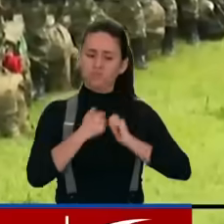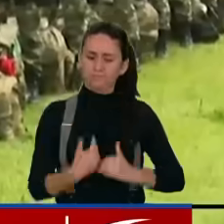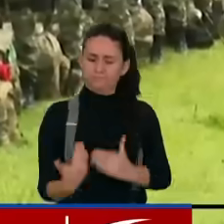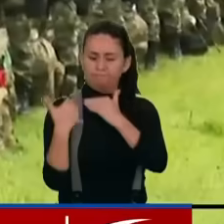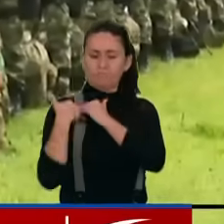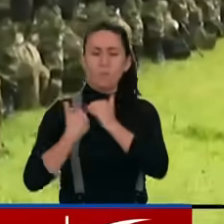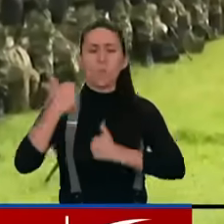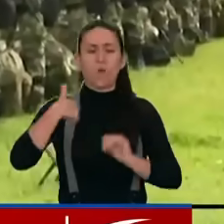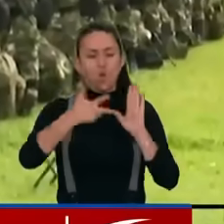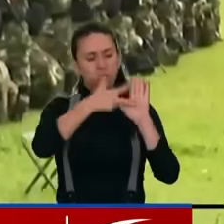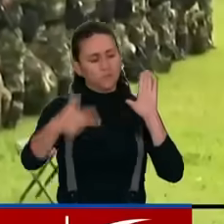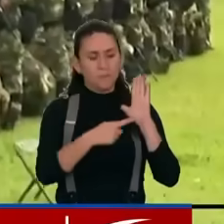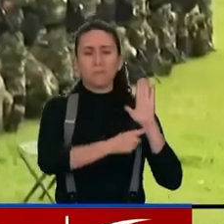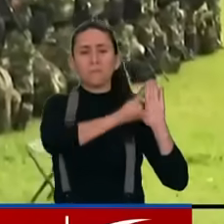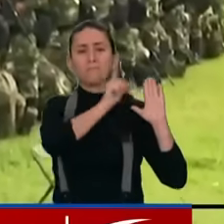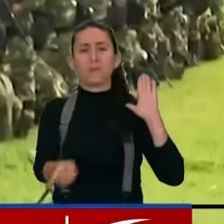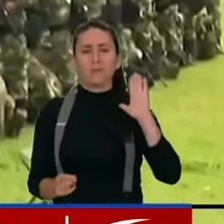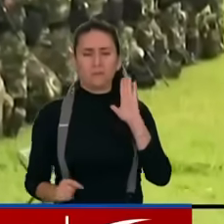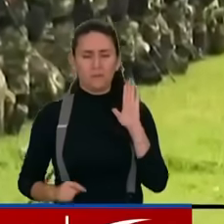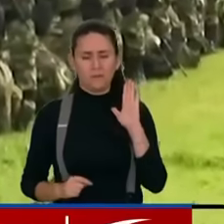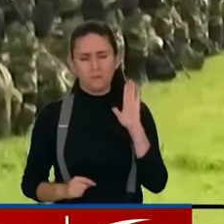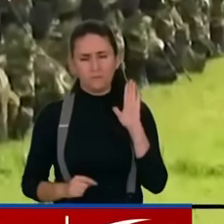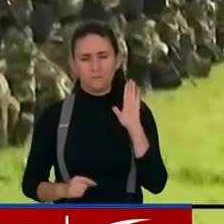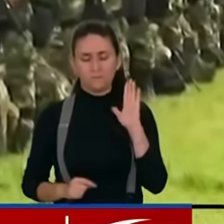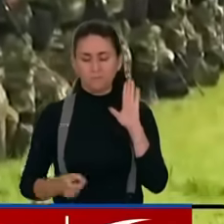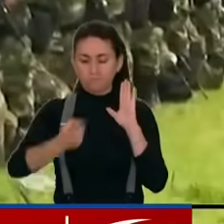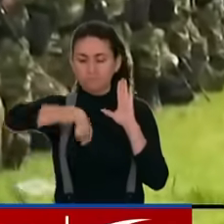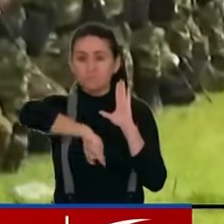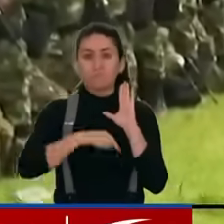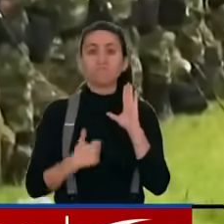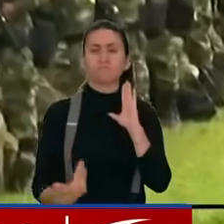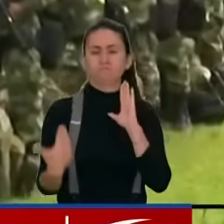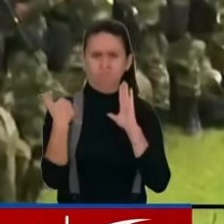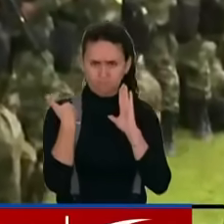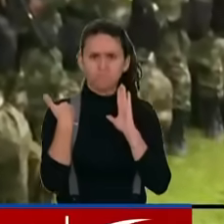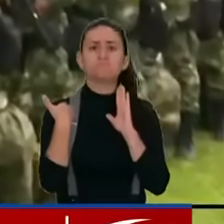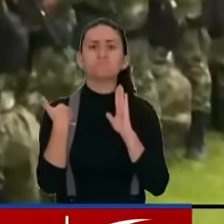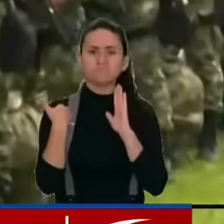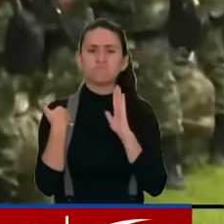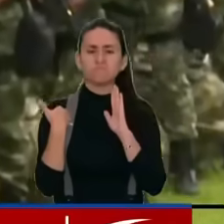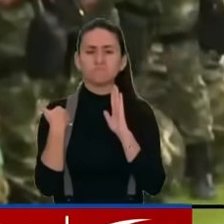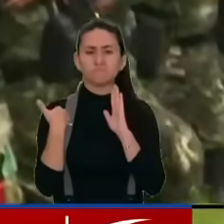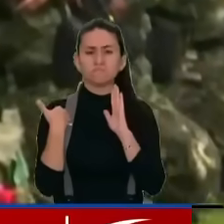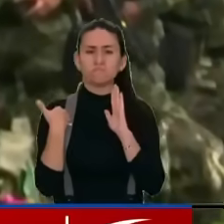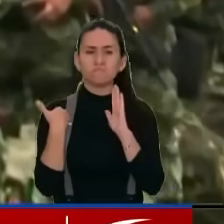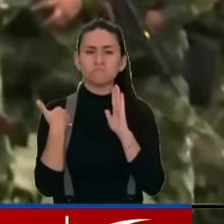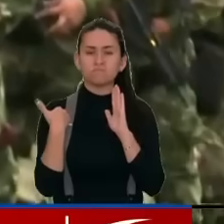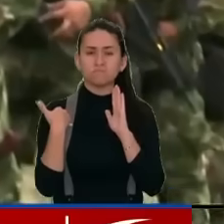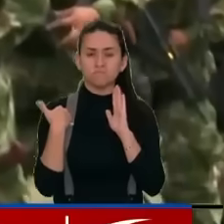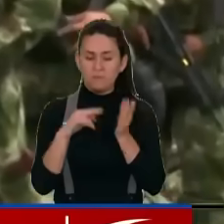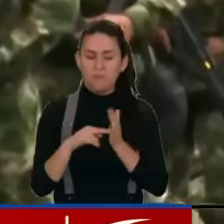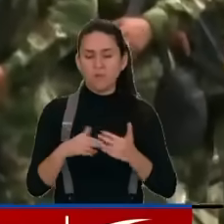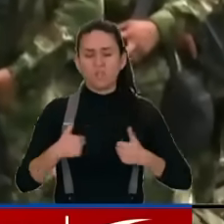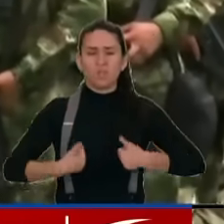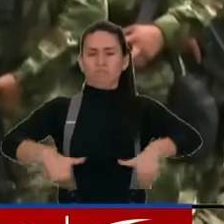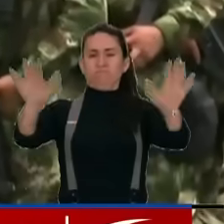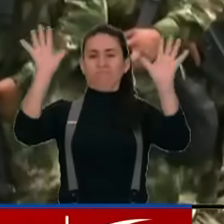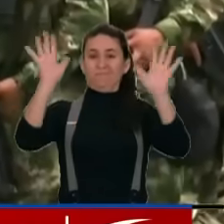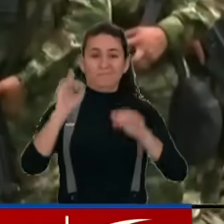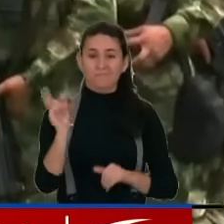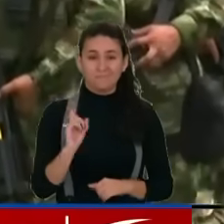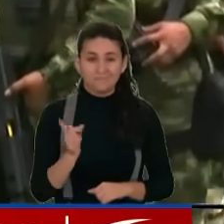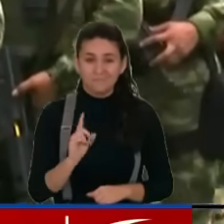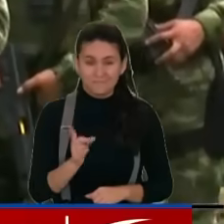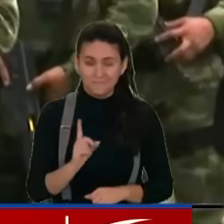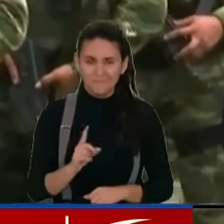constitucional. Una misión que nunca está en juego, que